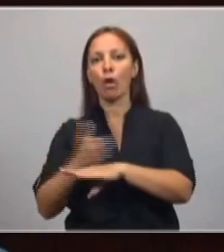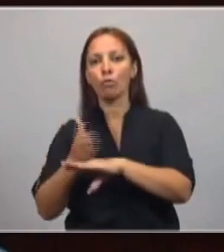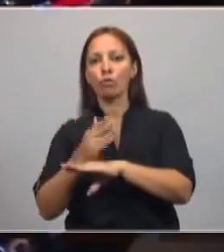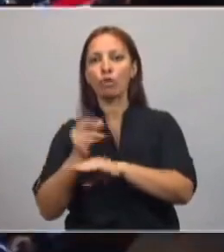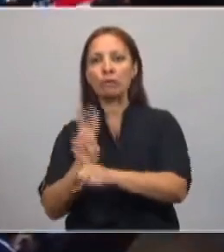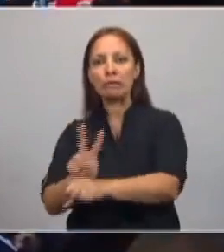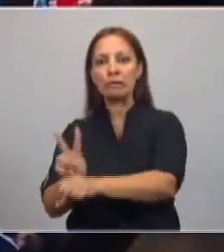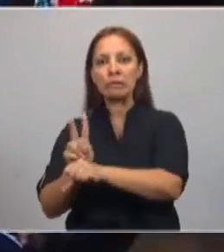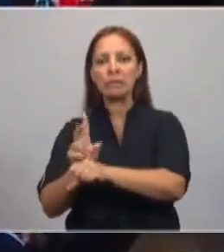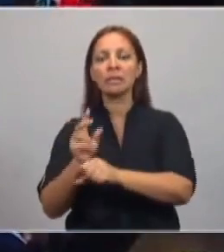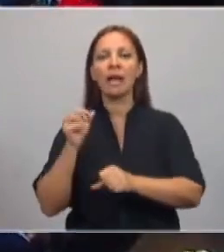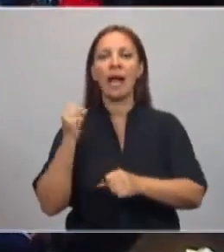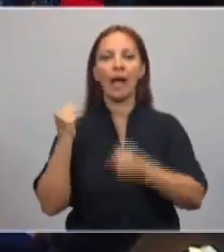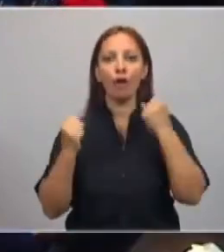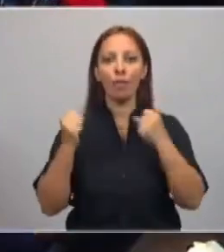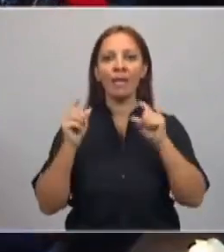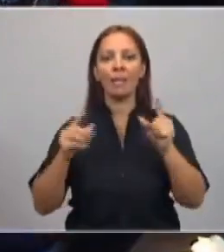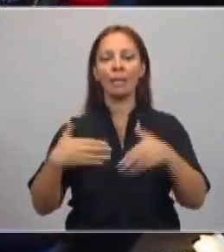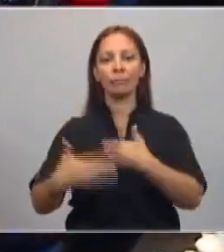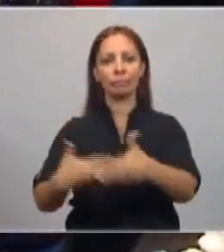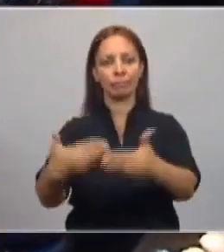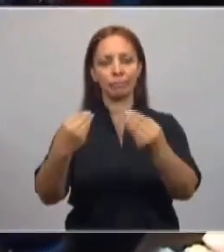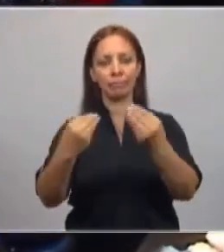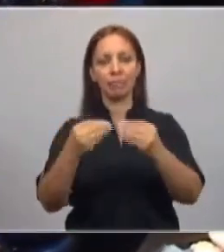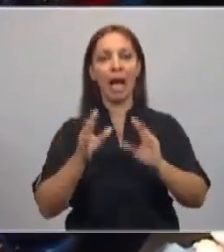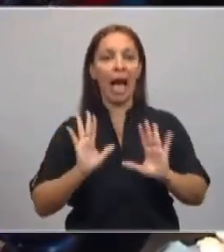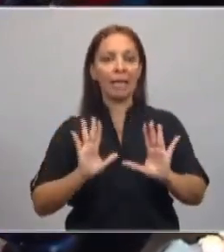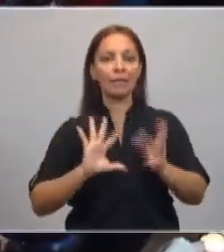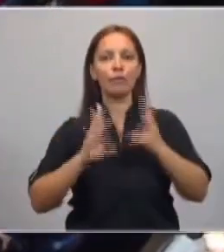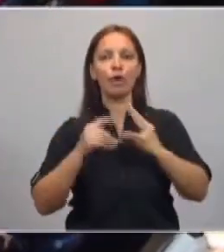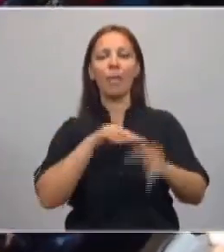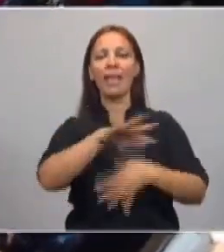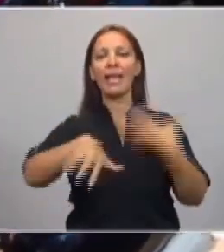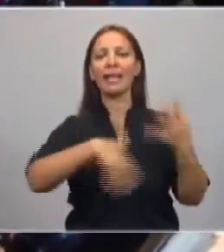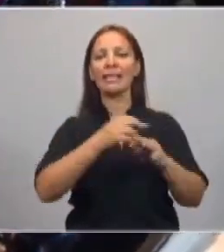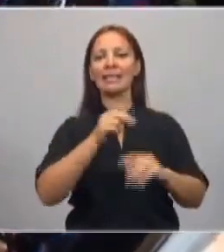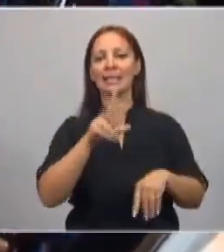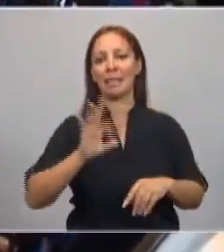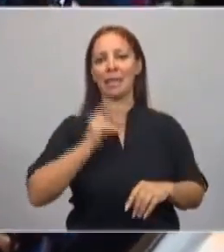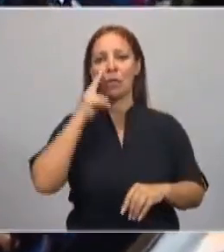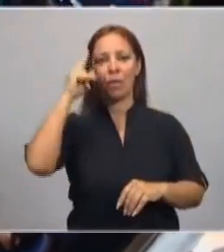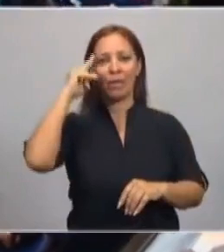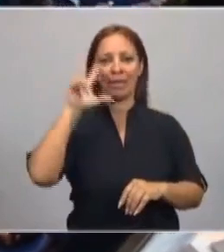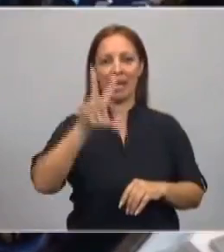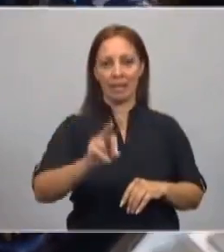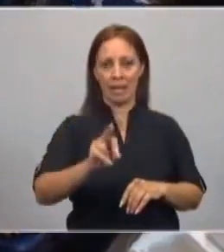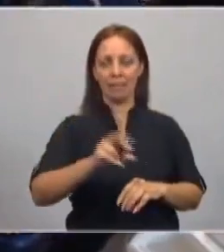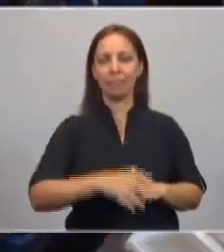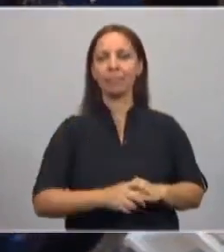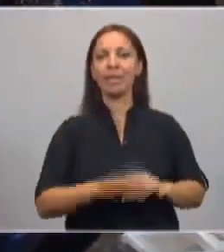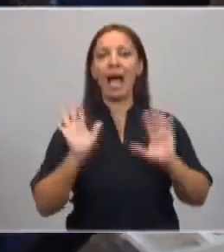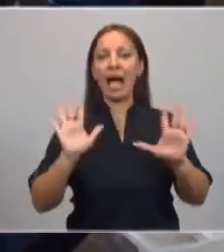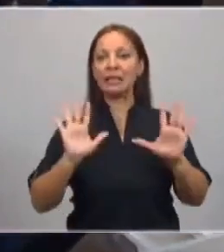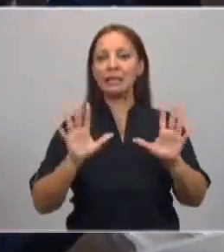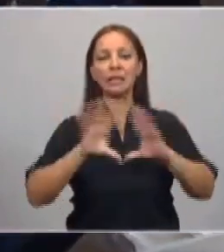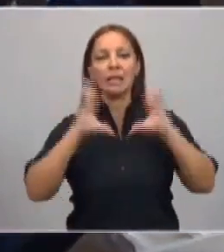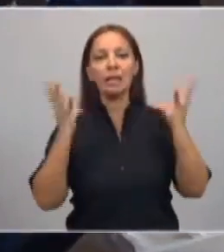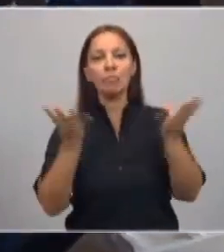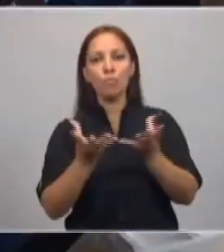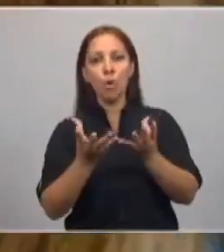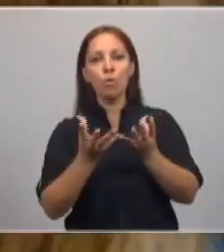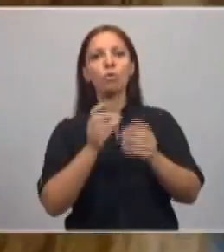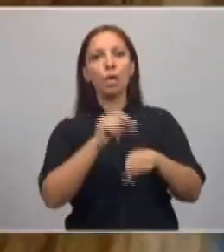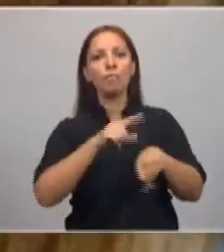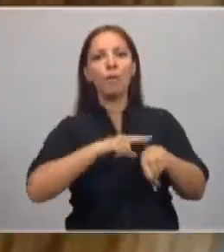reactivar la economía. Así salió el mundo de la crisis del 30. Así salió el mundo de la recesión del COVID. Pero